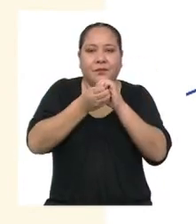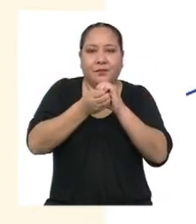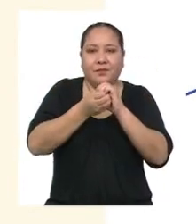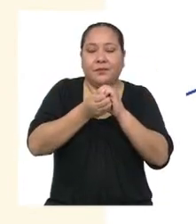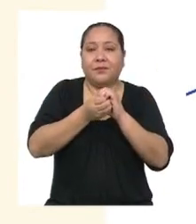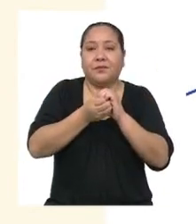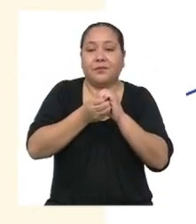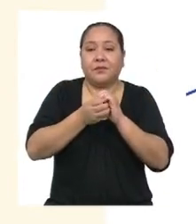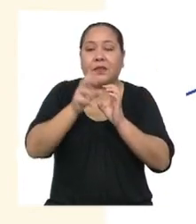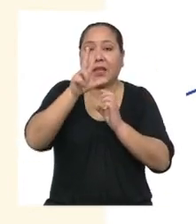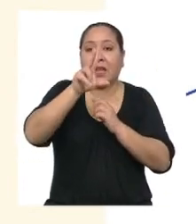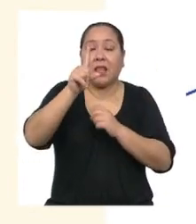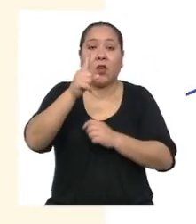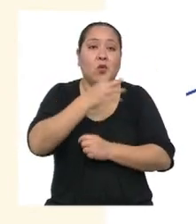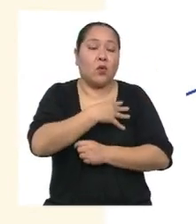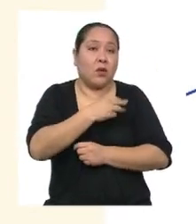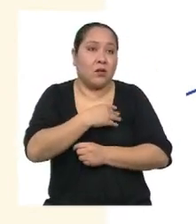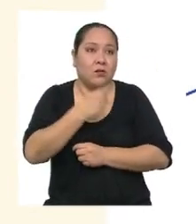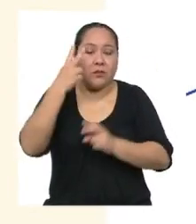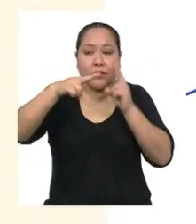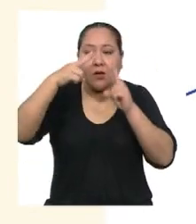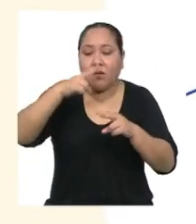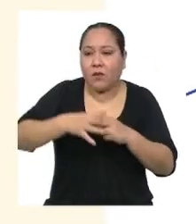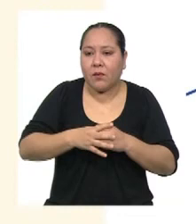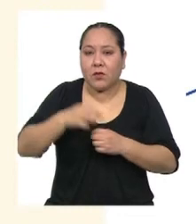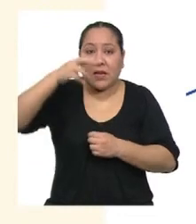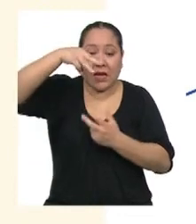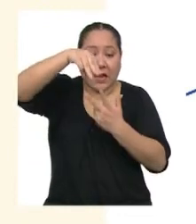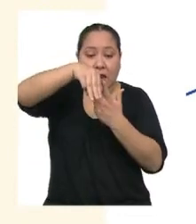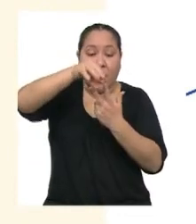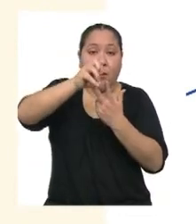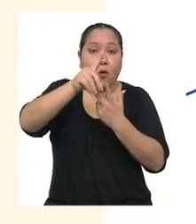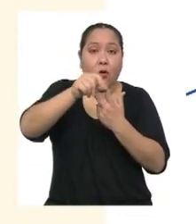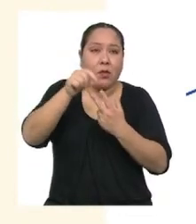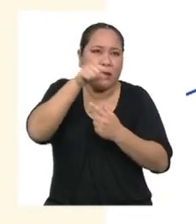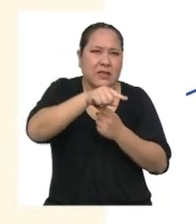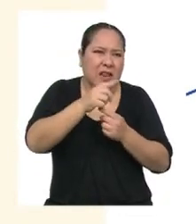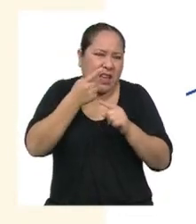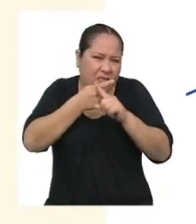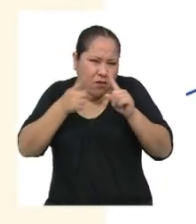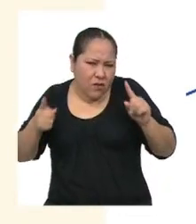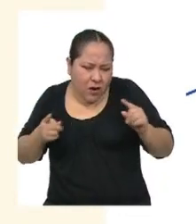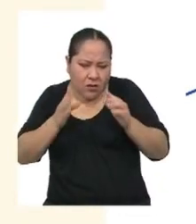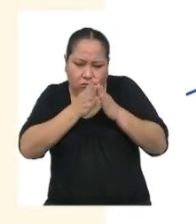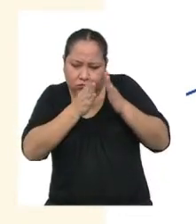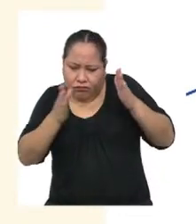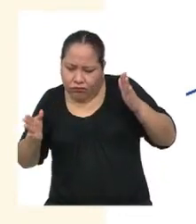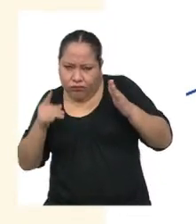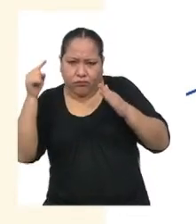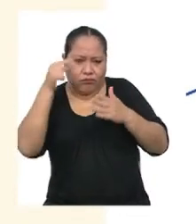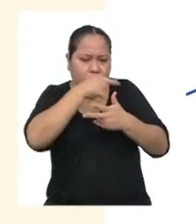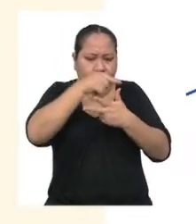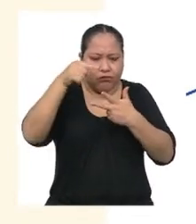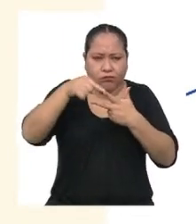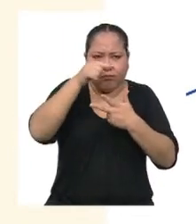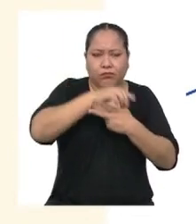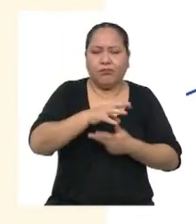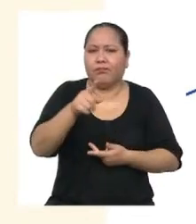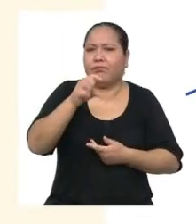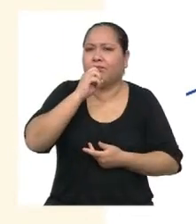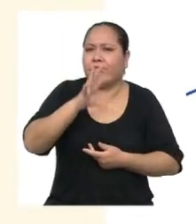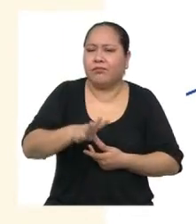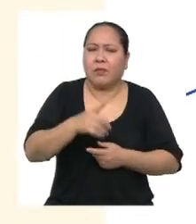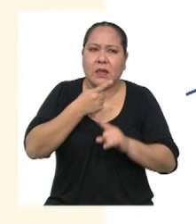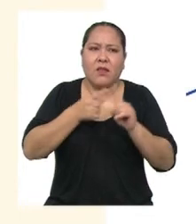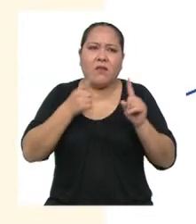años y más bien la moda es la que varía o es la más alejada respecto a estas. Estamos hablando de